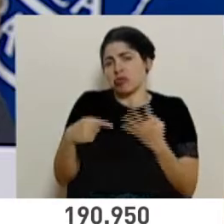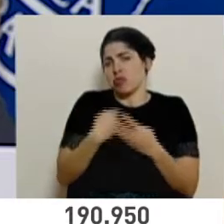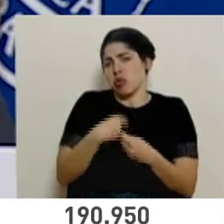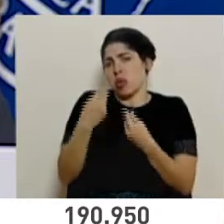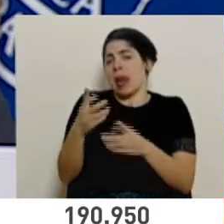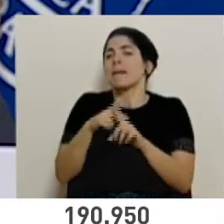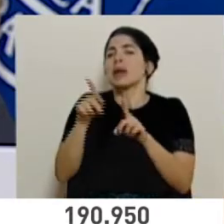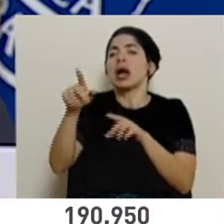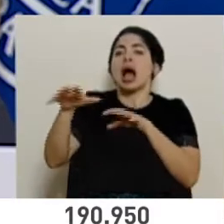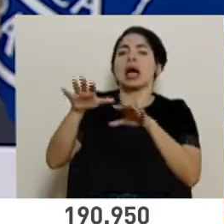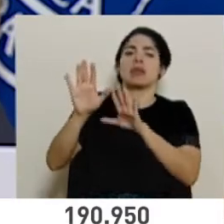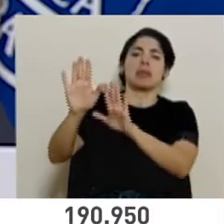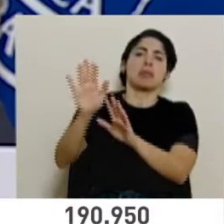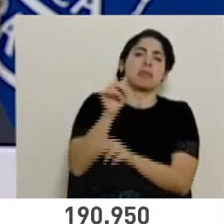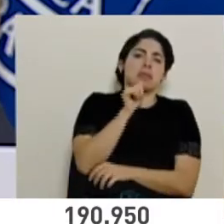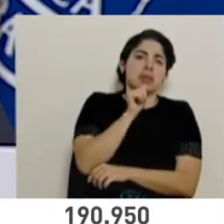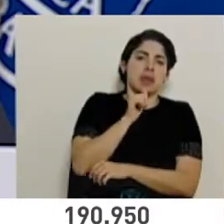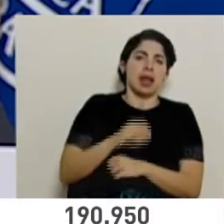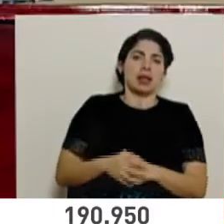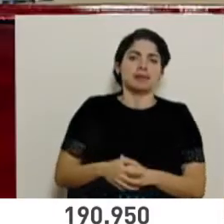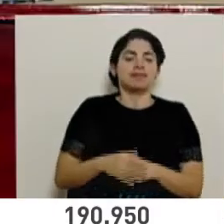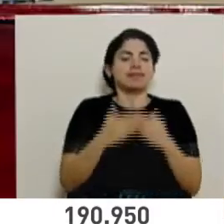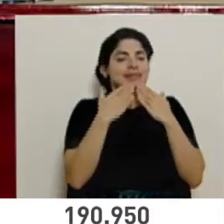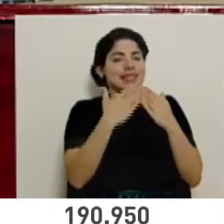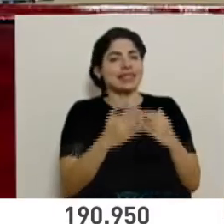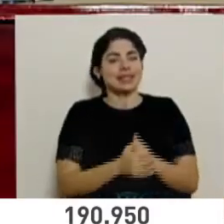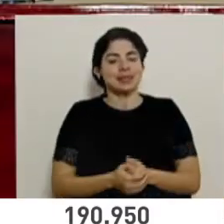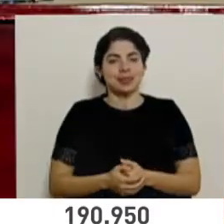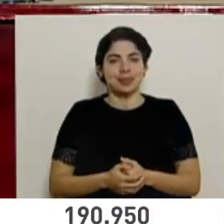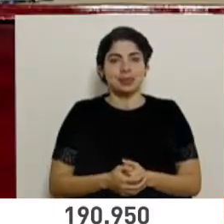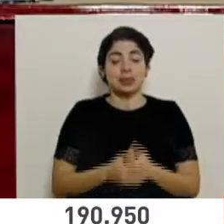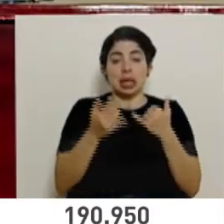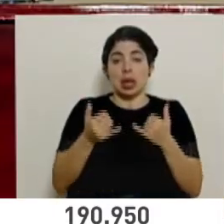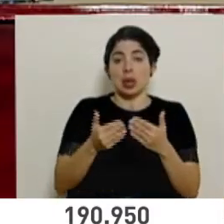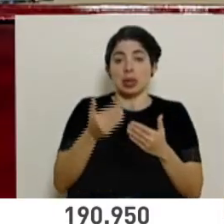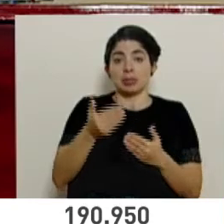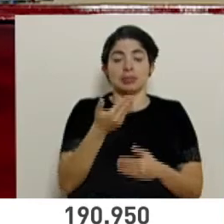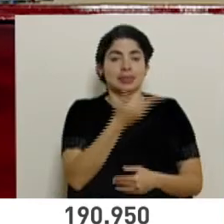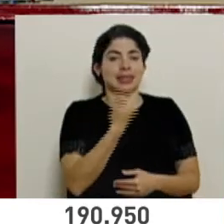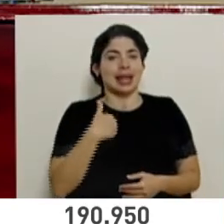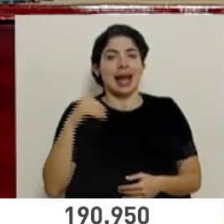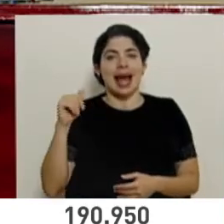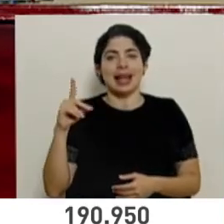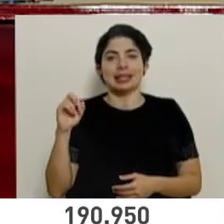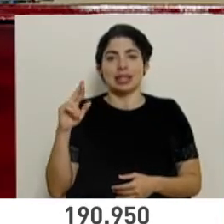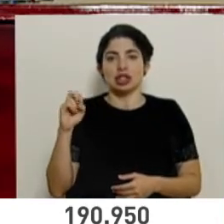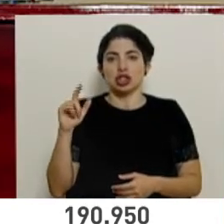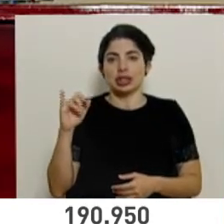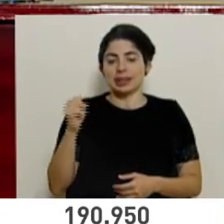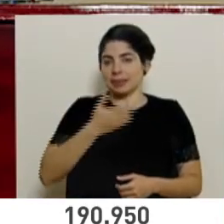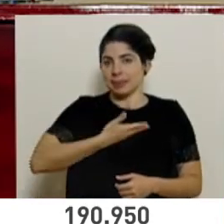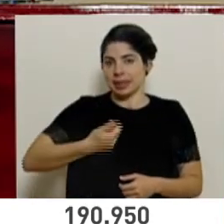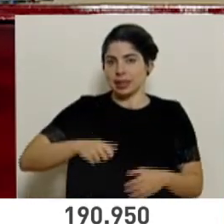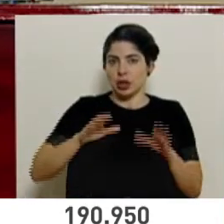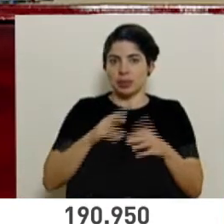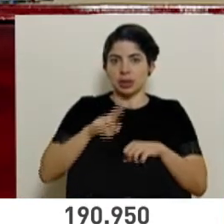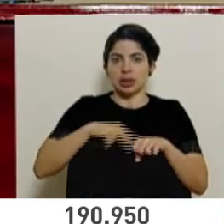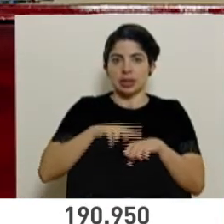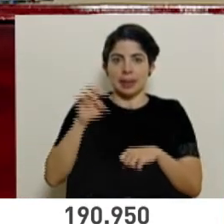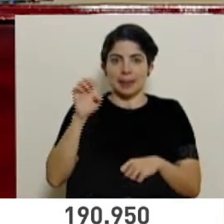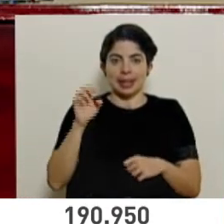pero es un evento de naturaleza privada. Gracias. Escuchamos al señor Alexander Solís, presidente de la Comisión Nacional